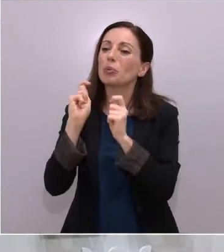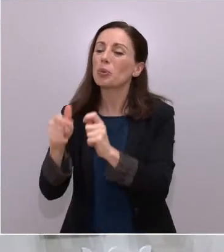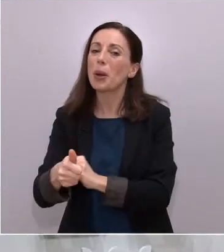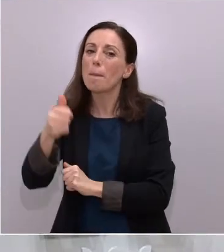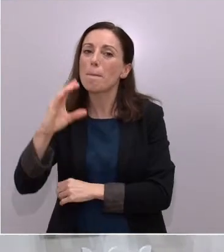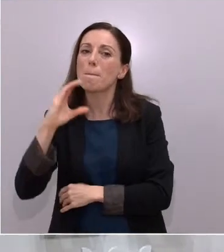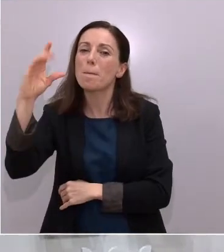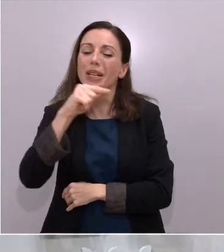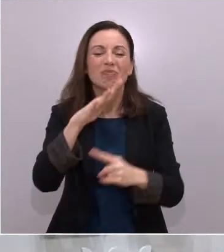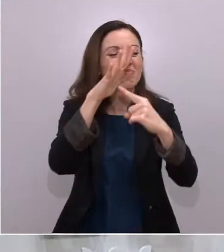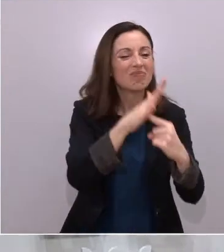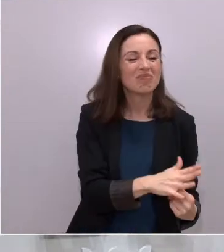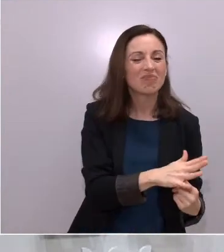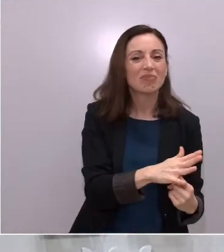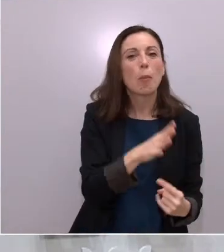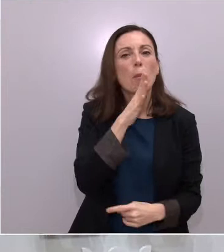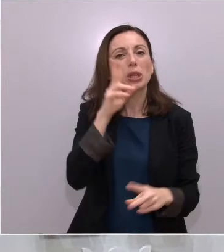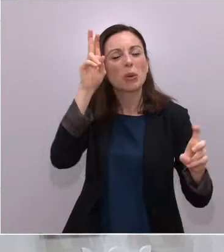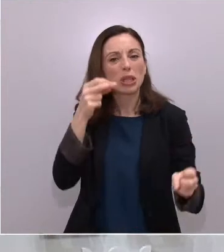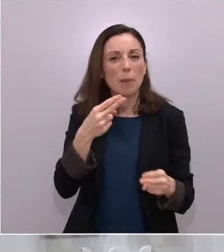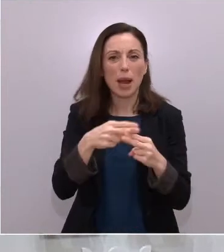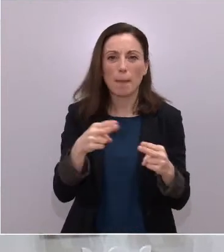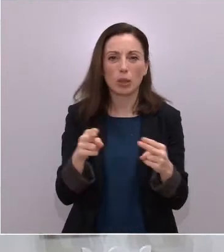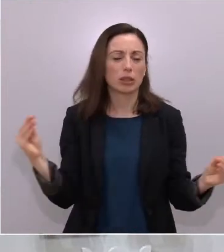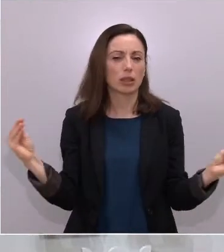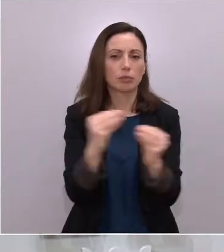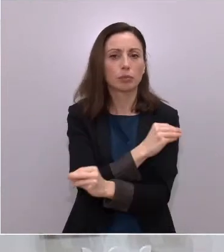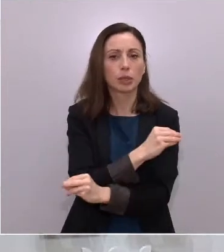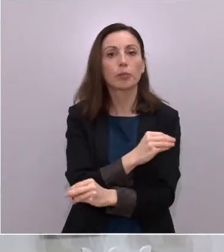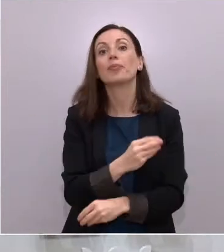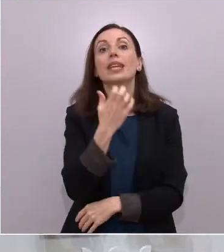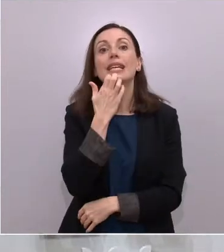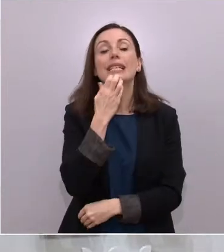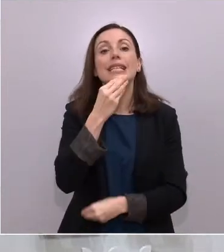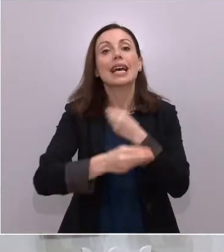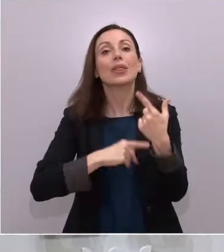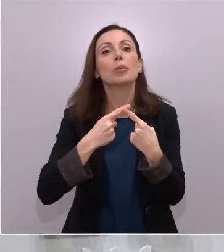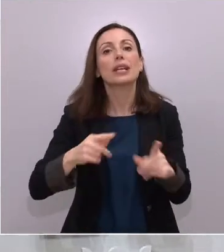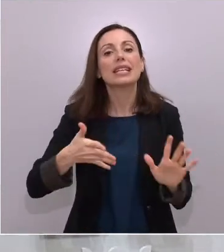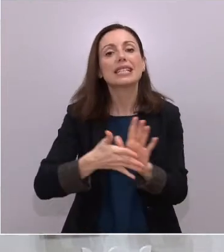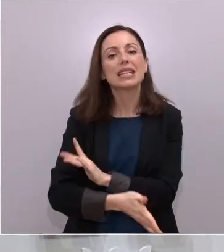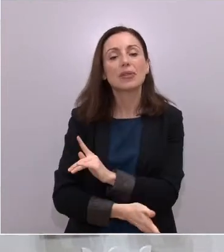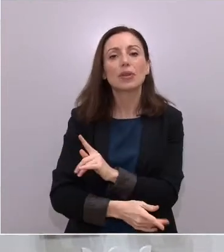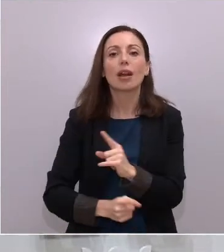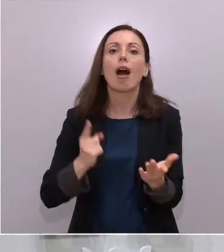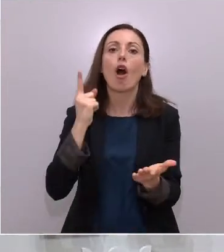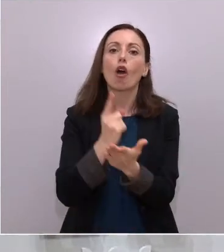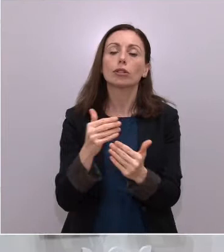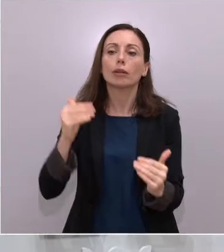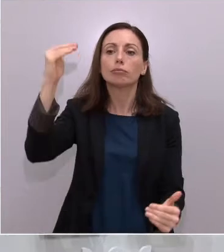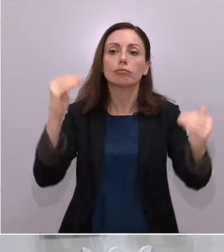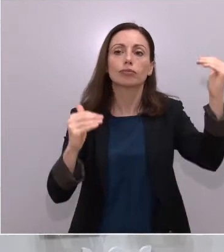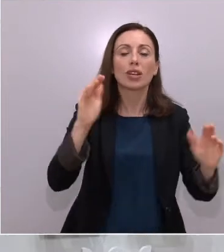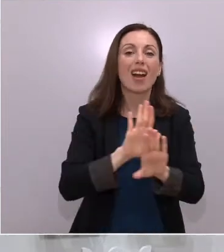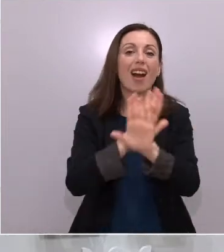por razones de interés político. Lo contrario a esto supondría ahondar en esa desigualdad que tanto perjudica a